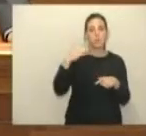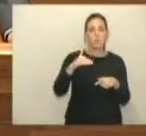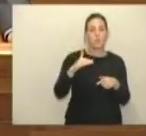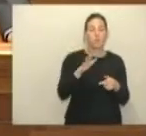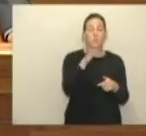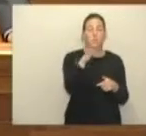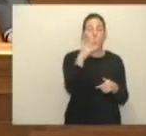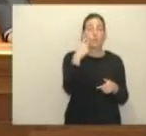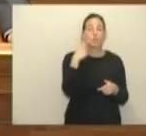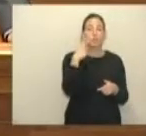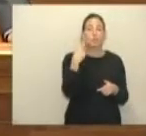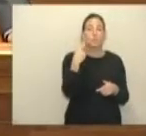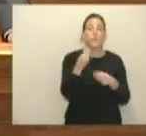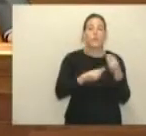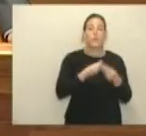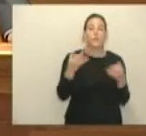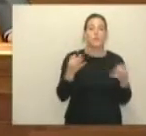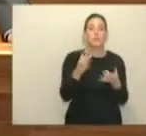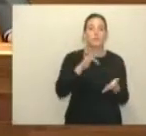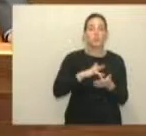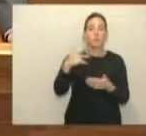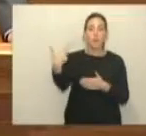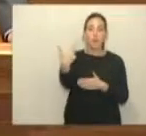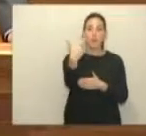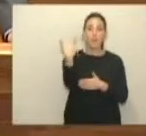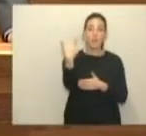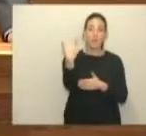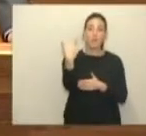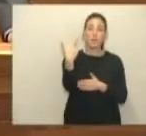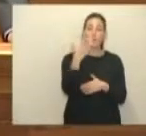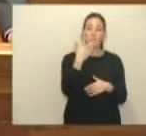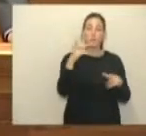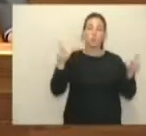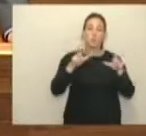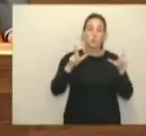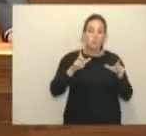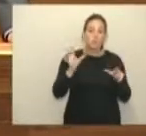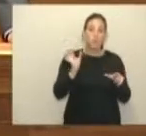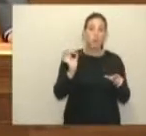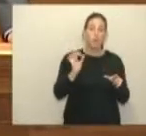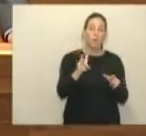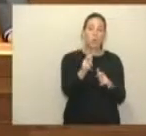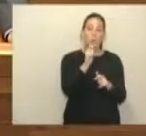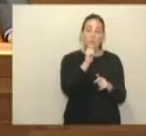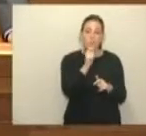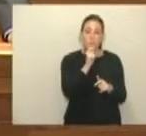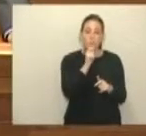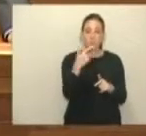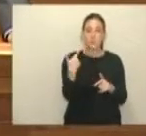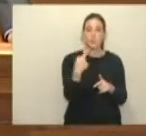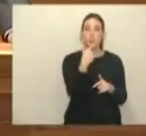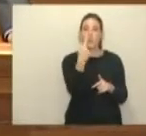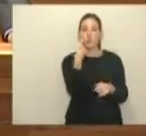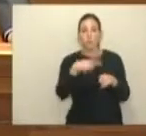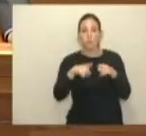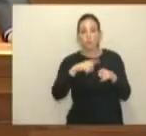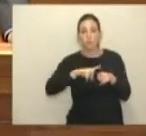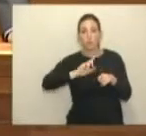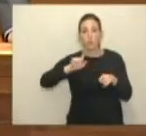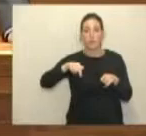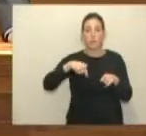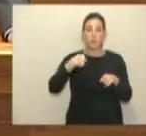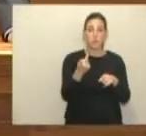generalmente en lo que decimos cuando hay una cámara de televisión delante o cuando hay un titular al alcance y lo que luego se hace en las